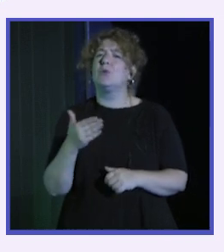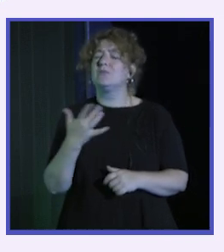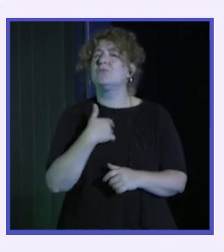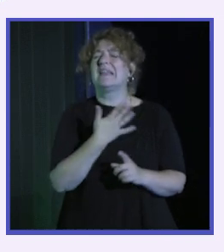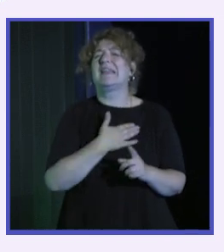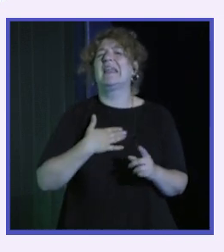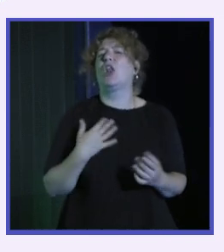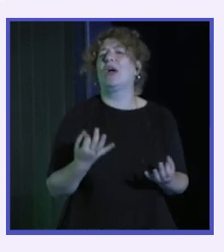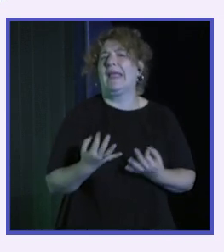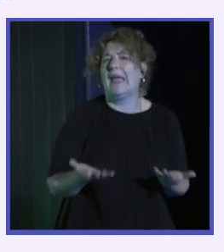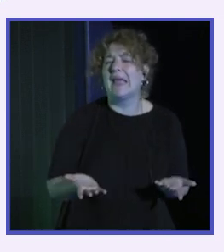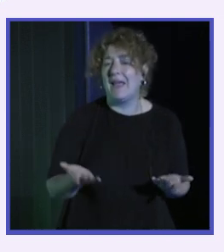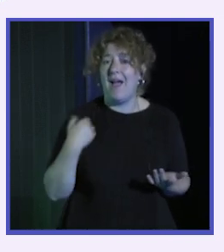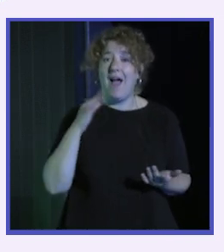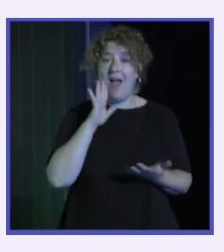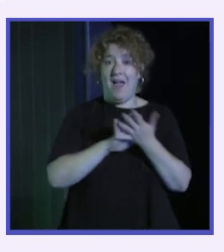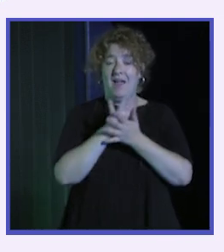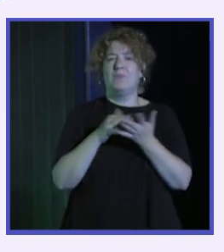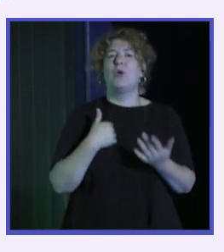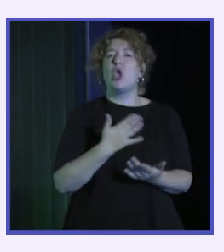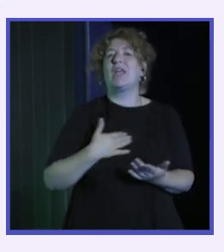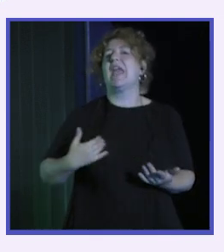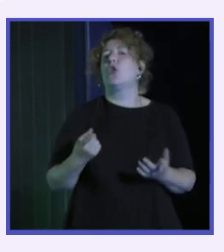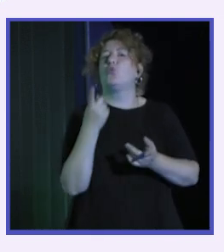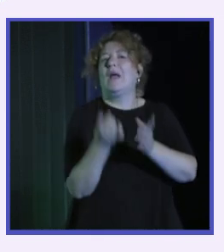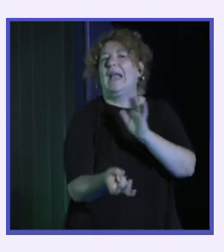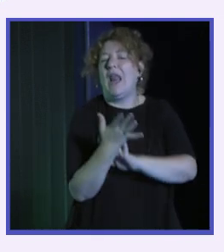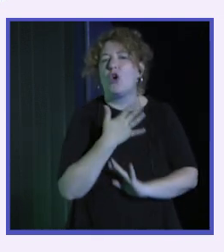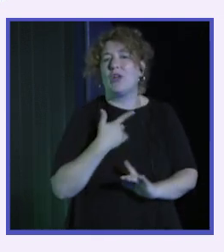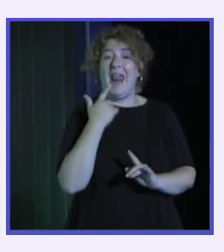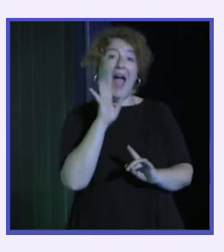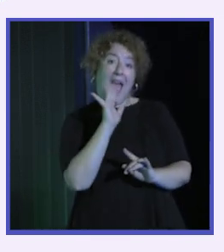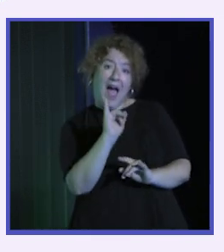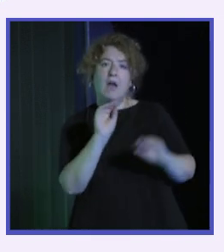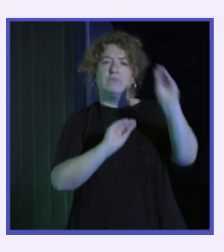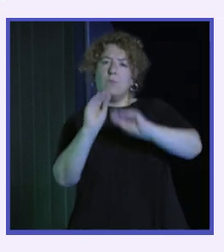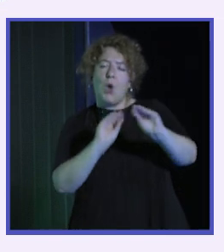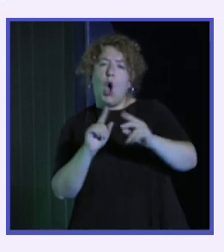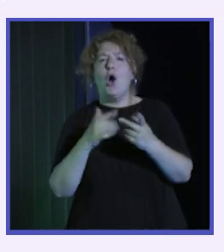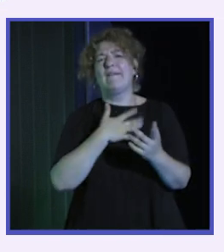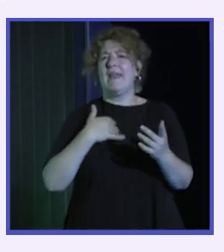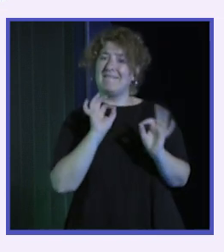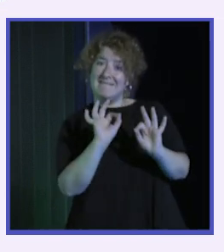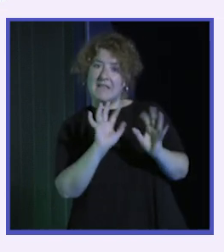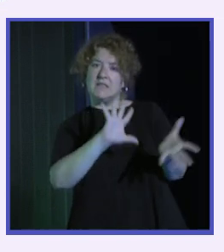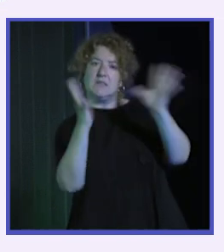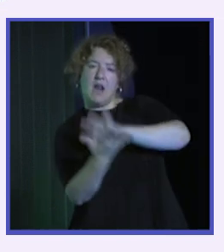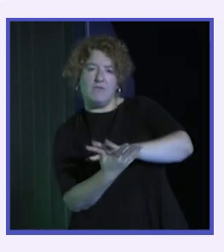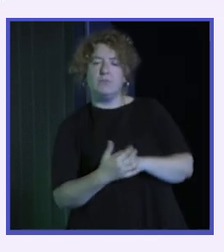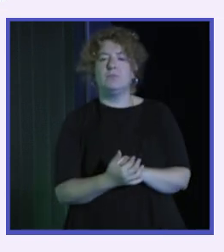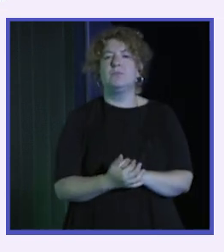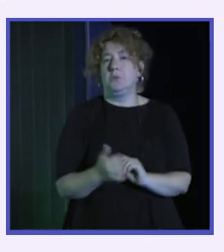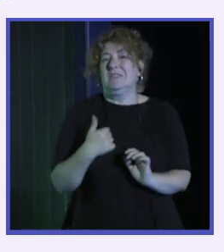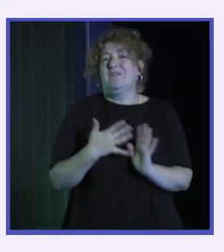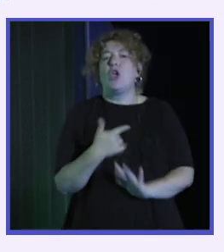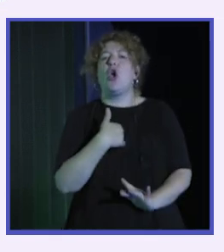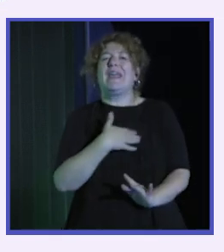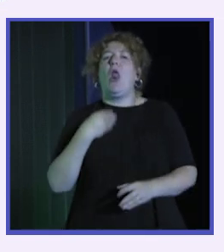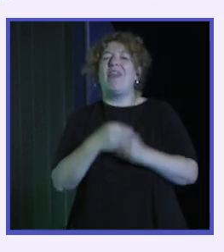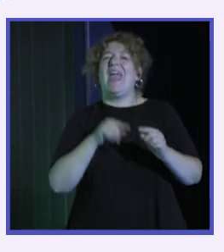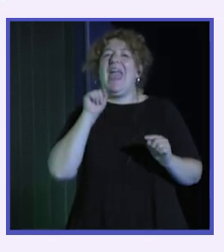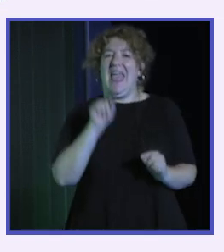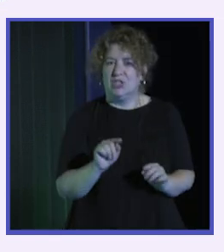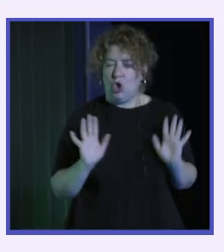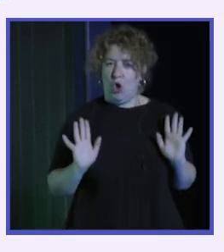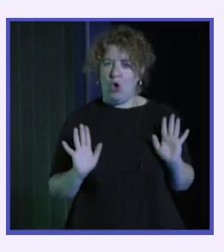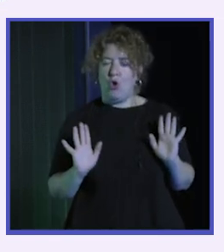lo que quieres, ¿vale? Que es lo que decíamos antes. Quiero que generes, quiero que edites, quiero que transformes. Quiero que hagas esto. Pero necesitamos darle